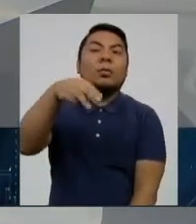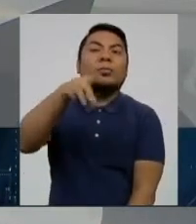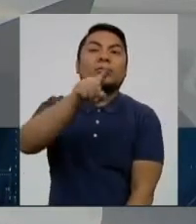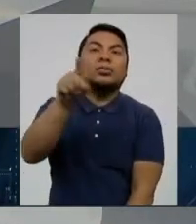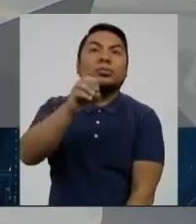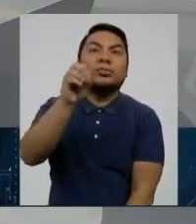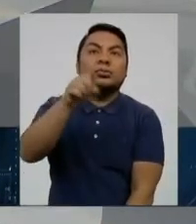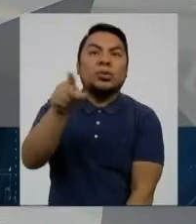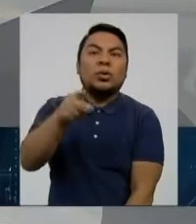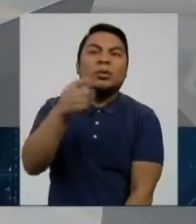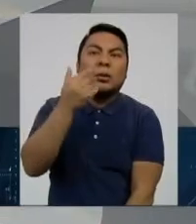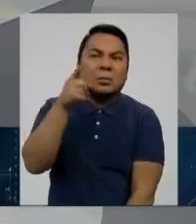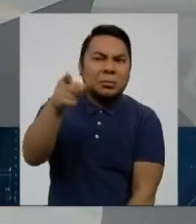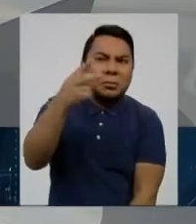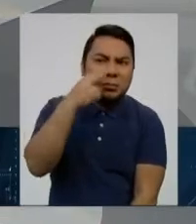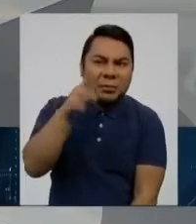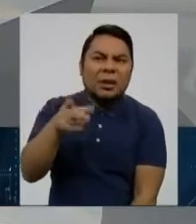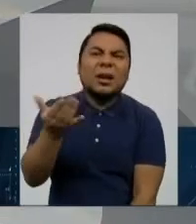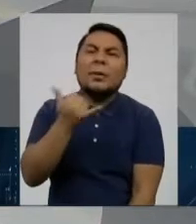es?